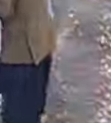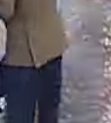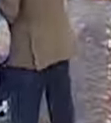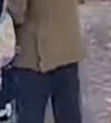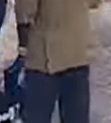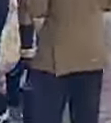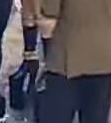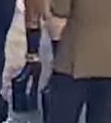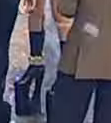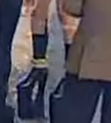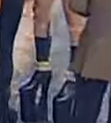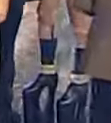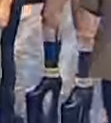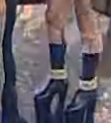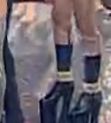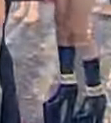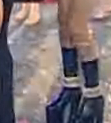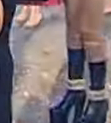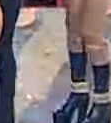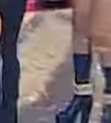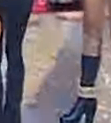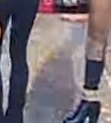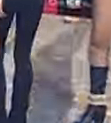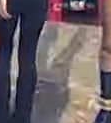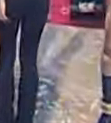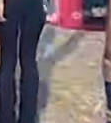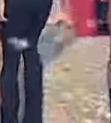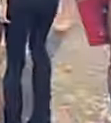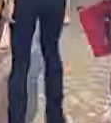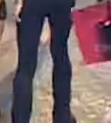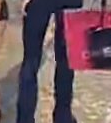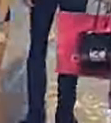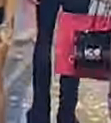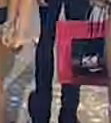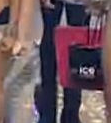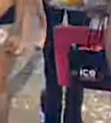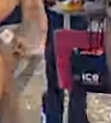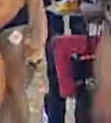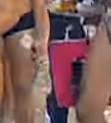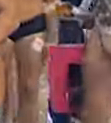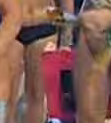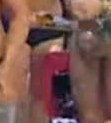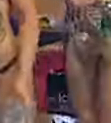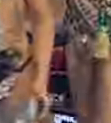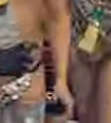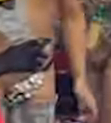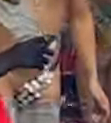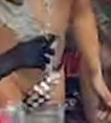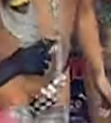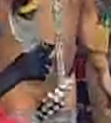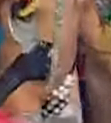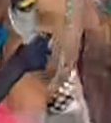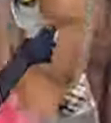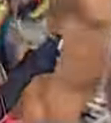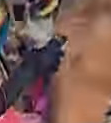el carnaval vikingo de Arrecife, que ya tiene completada su corte real para el coso de mañana. Babi, compañero,